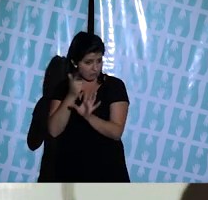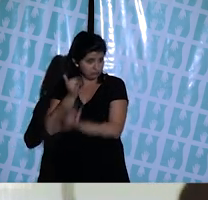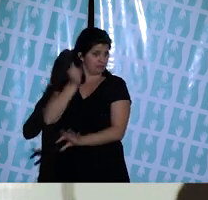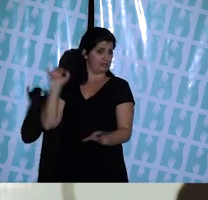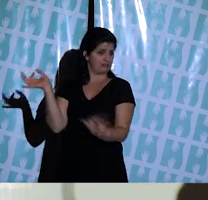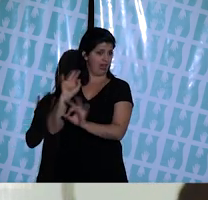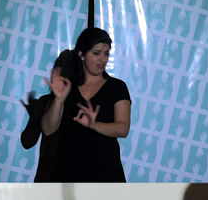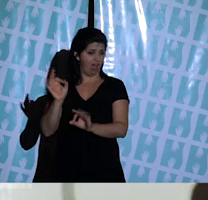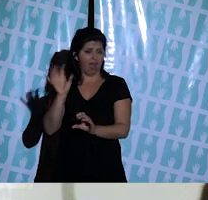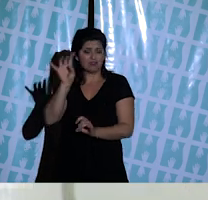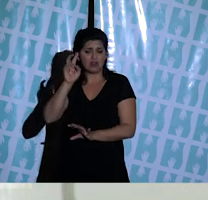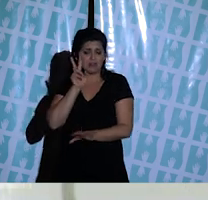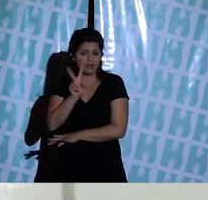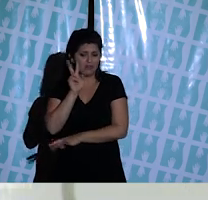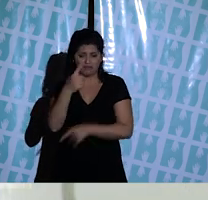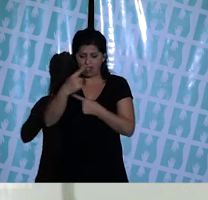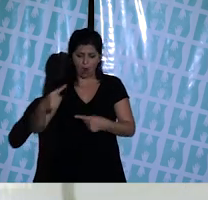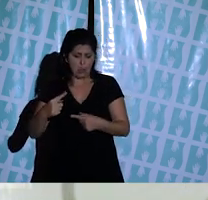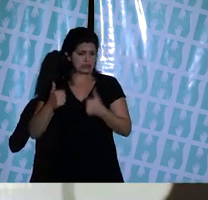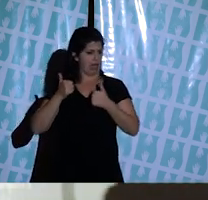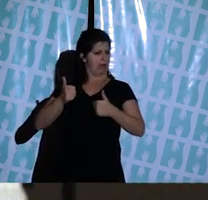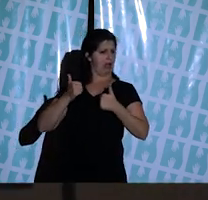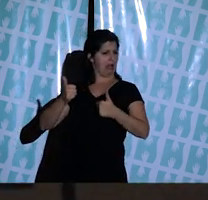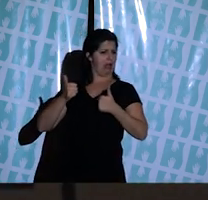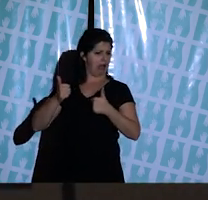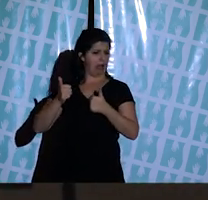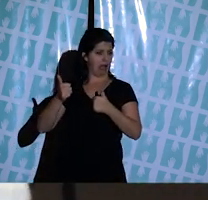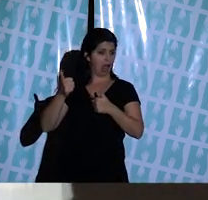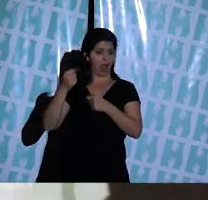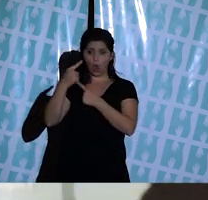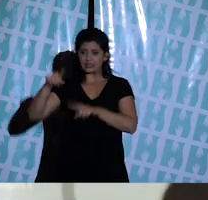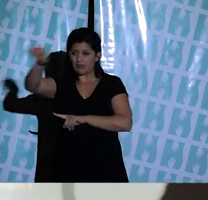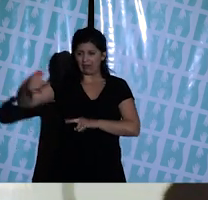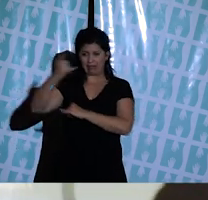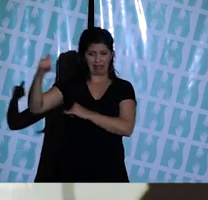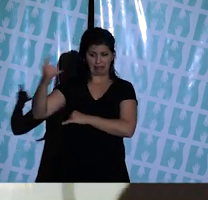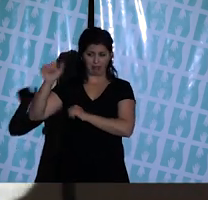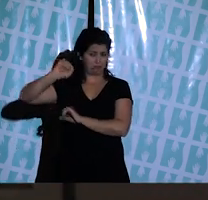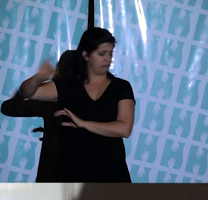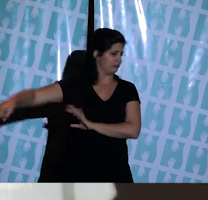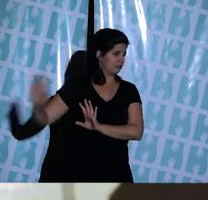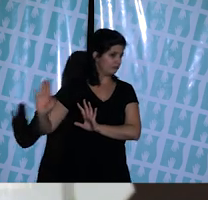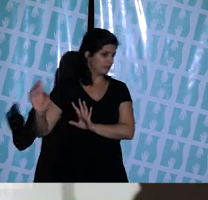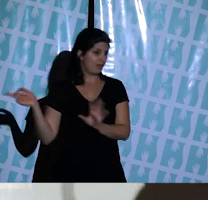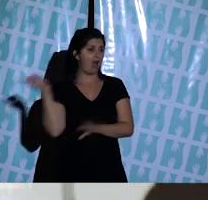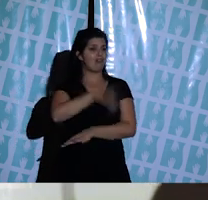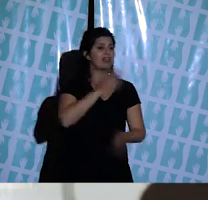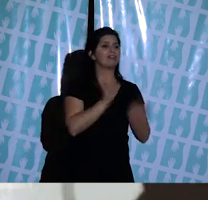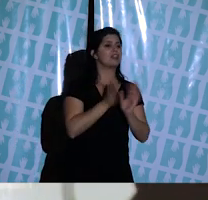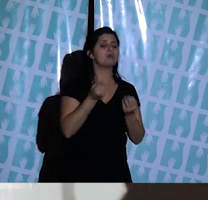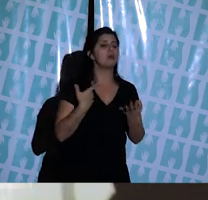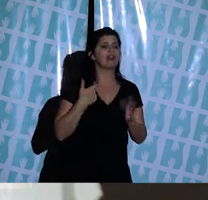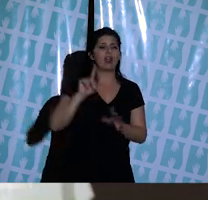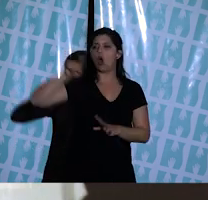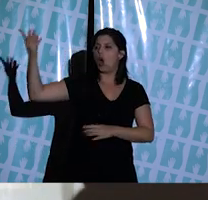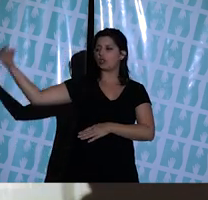que los perjuicios que le ocasionan, alguien que viene a un tratamiento para complacer a otros y no porque